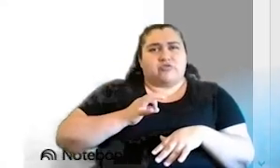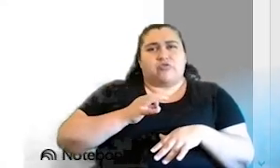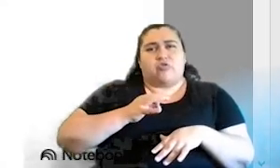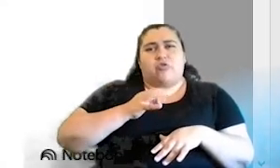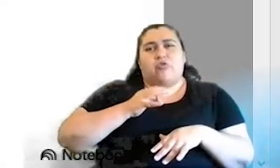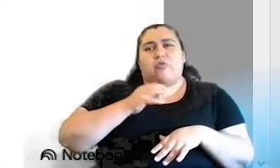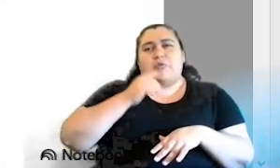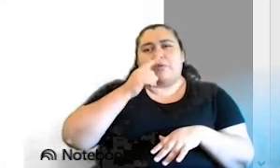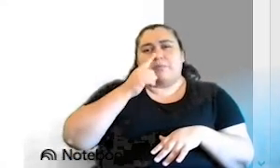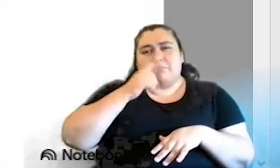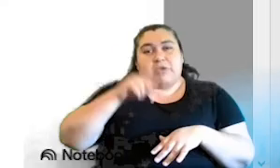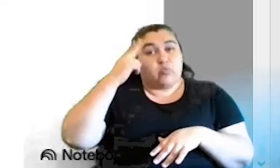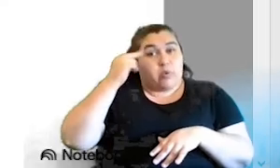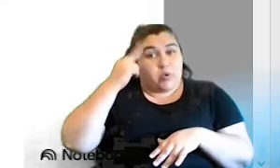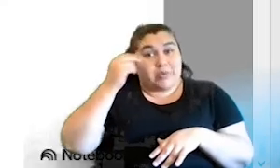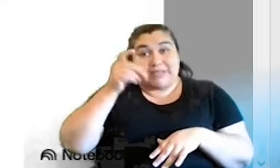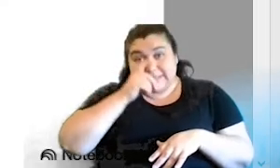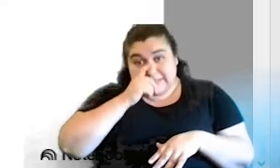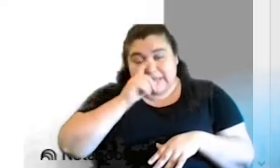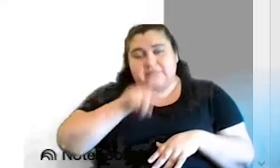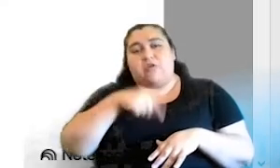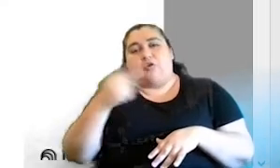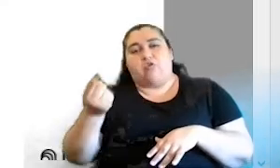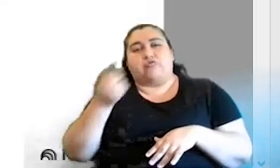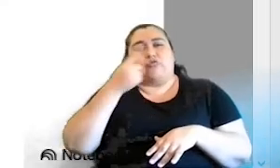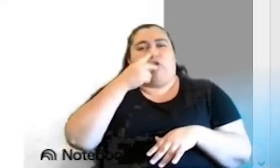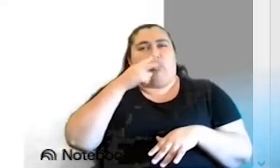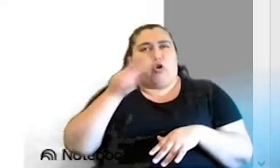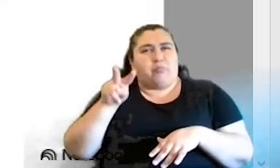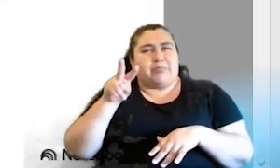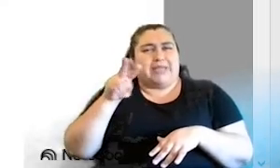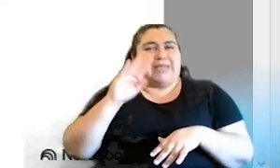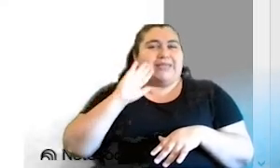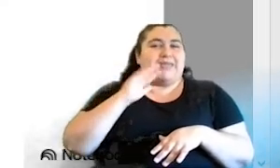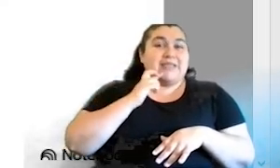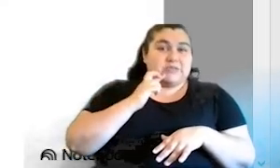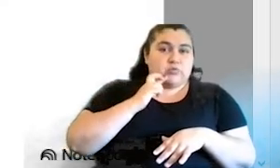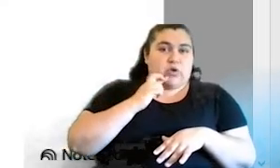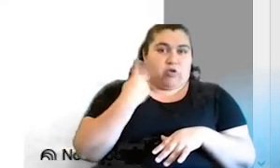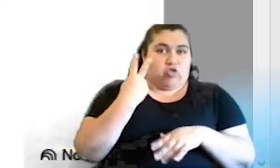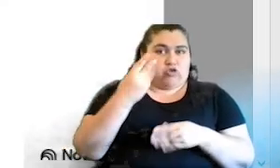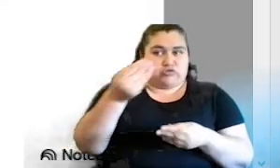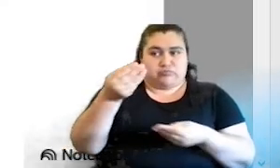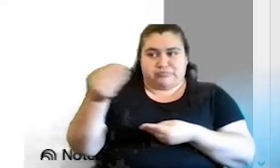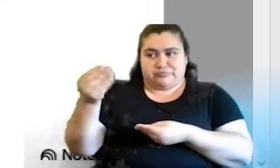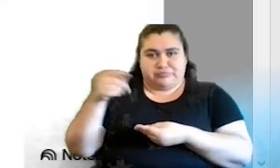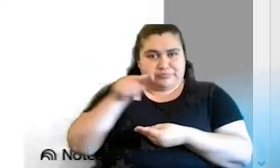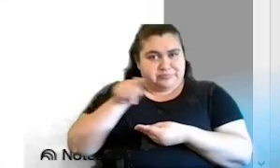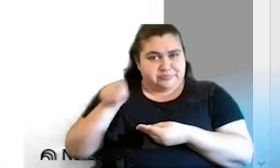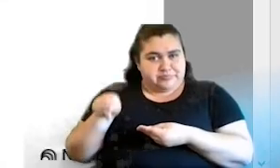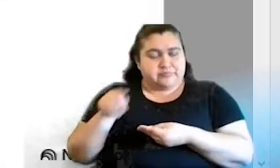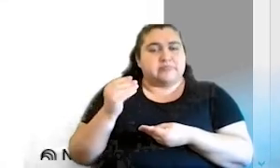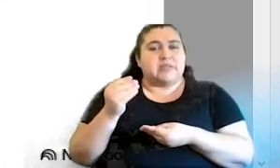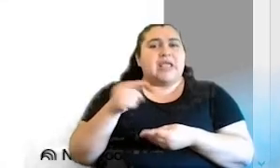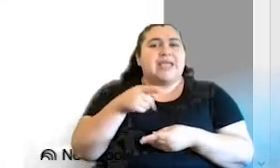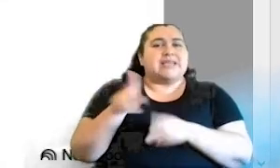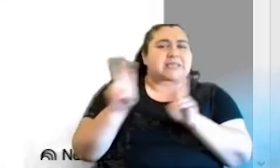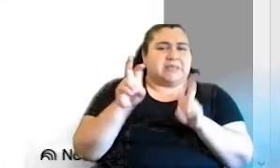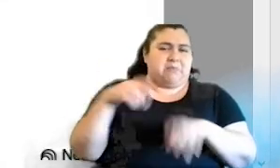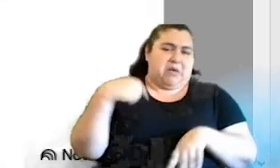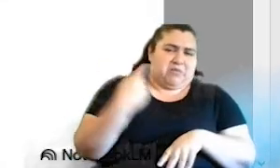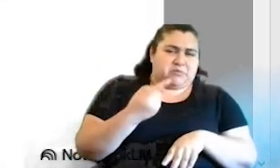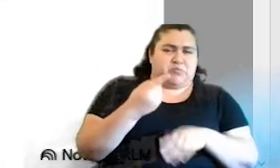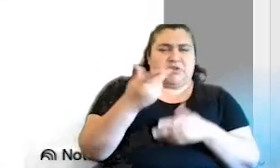2097 en 1997 y otro en el 2019. Y a su vez, sobre todo por el tema que después vamos a